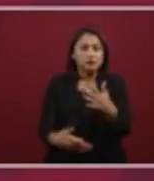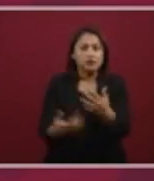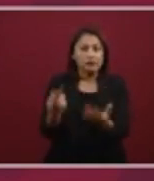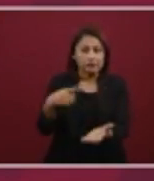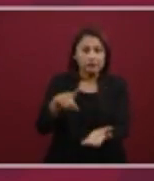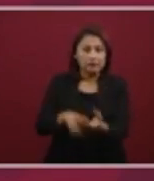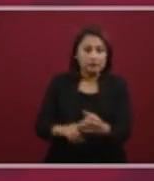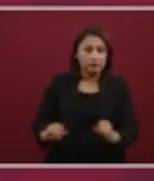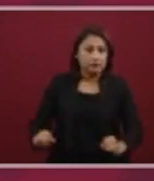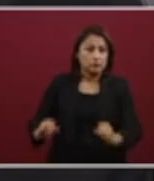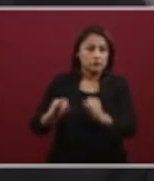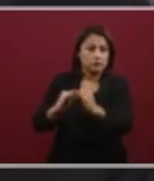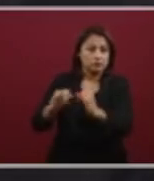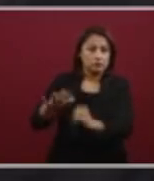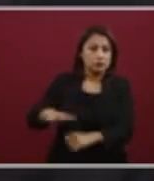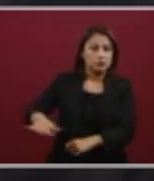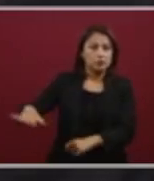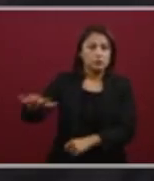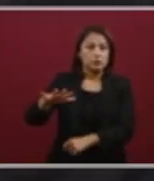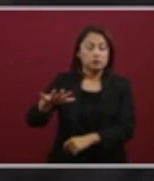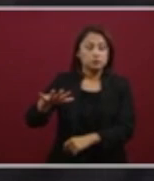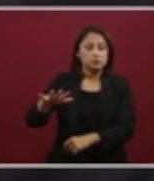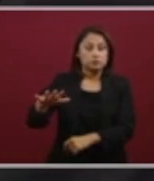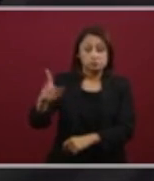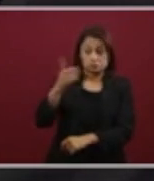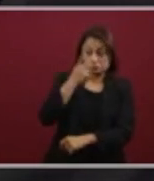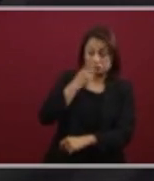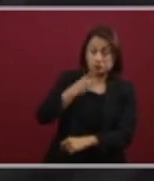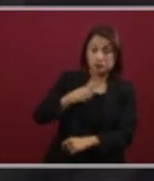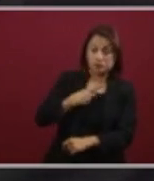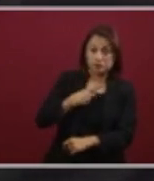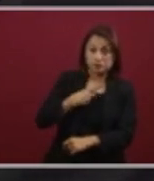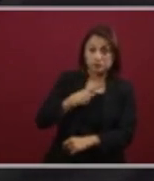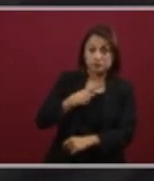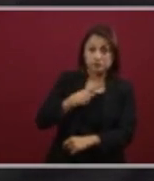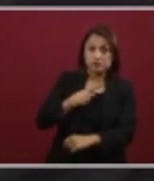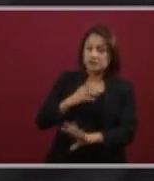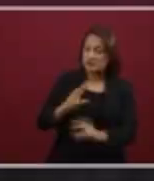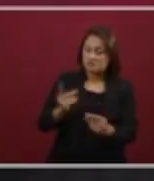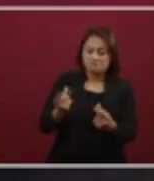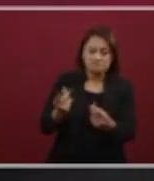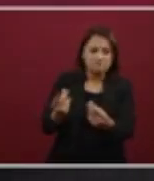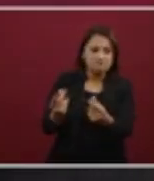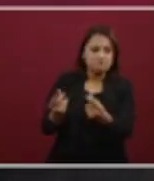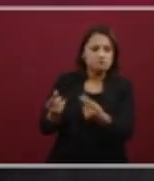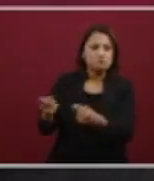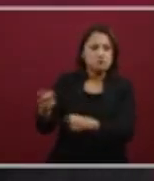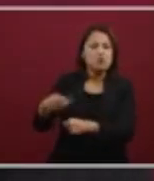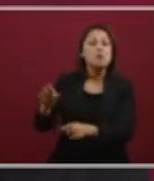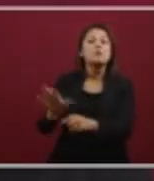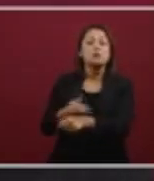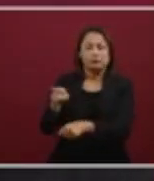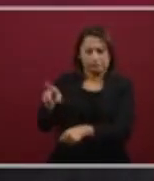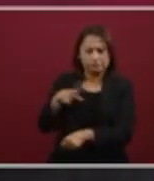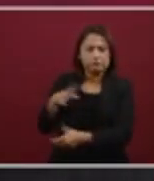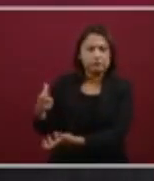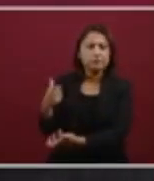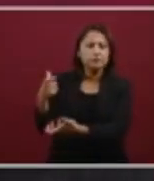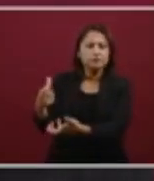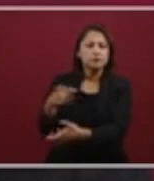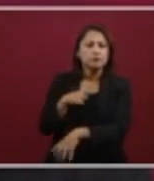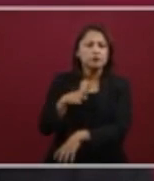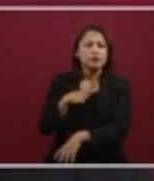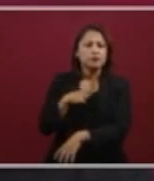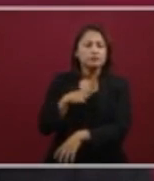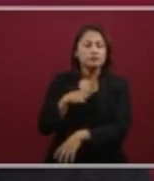en los institutos, de inmediato se resuelve, porque hay presupuesto. Además, que